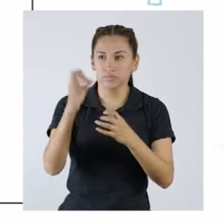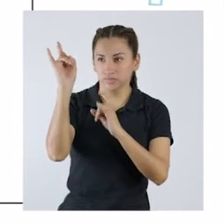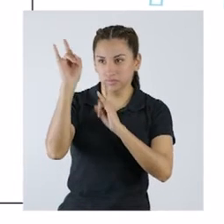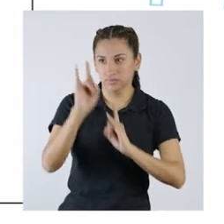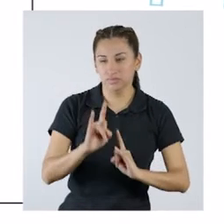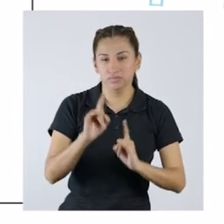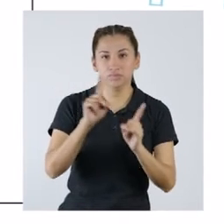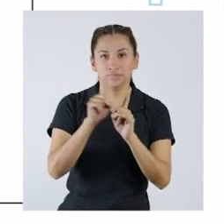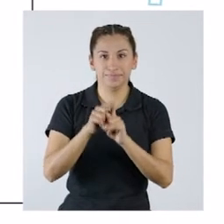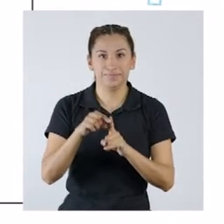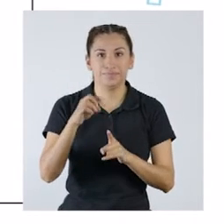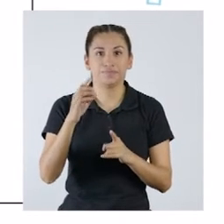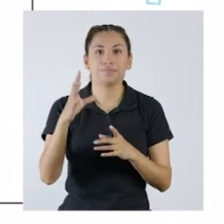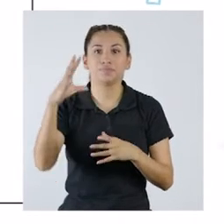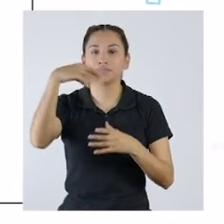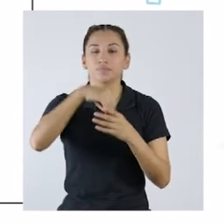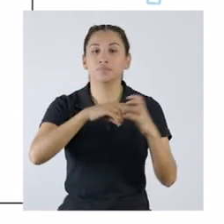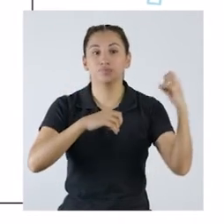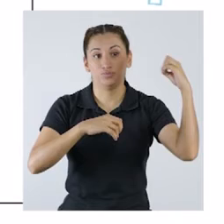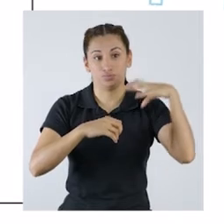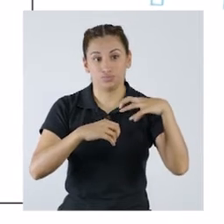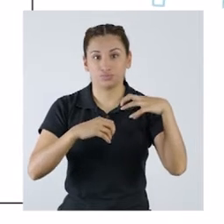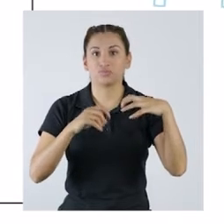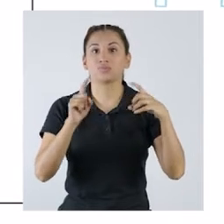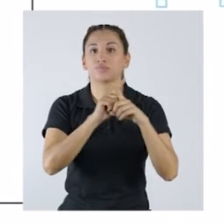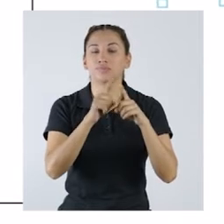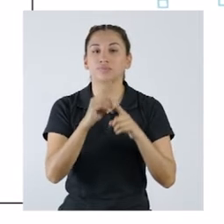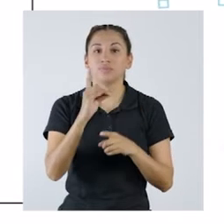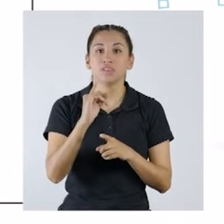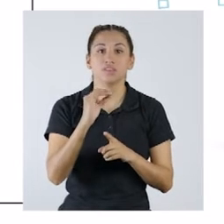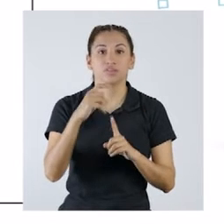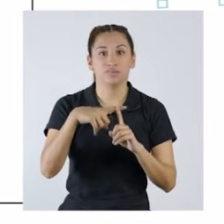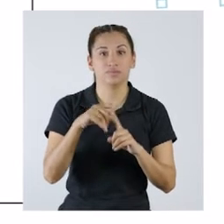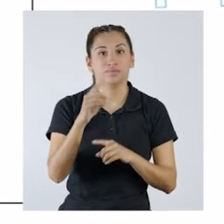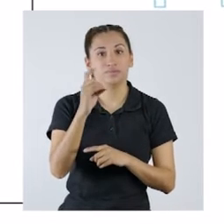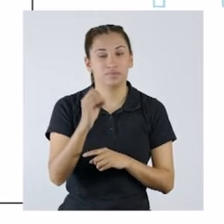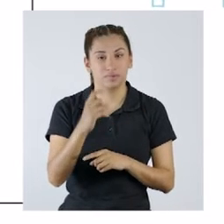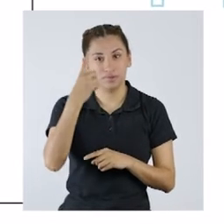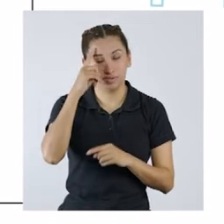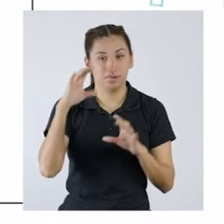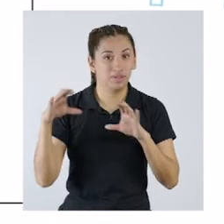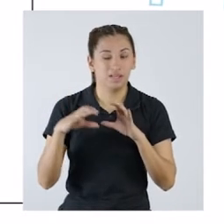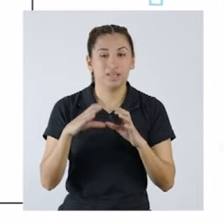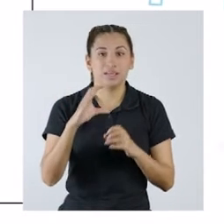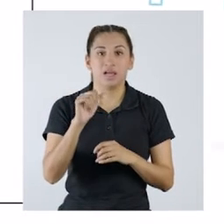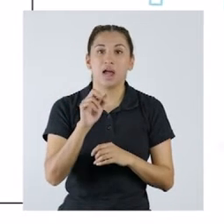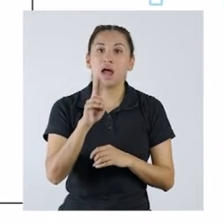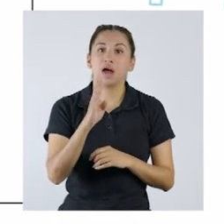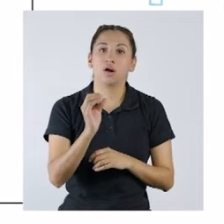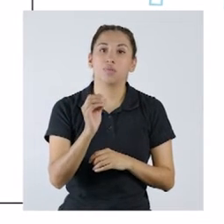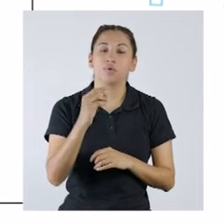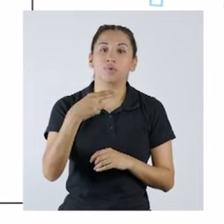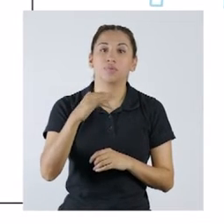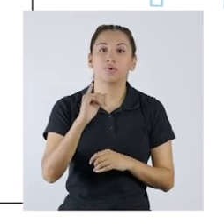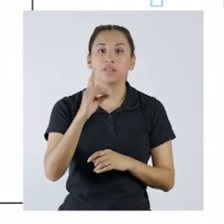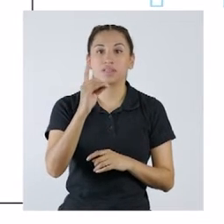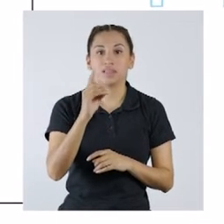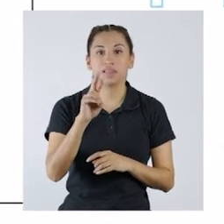la energía y moléculas logradas en la fase luminosa y el dióxido de carbono para producir